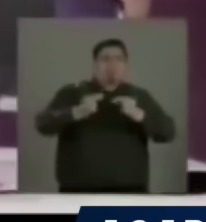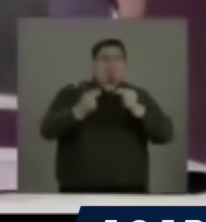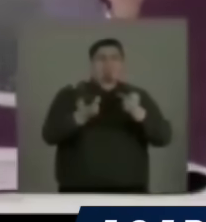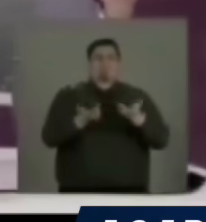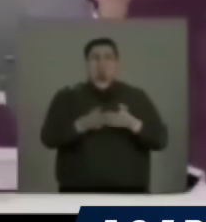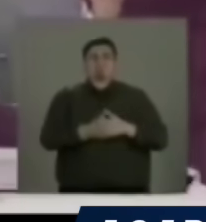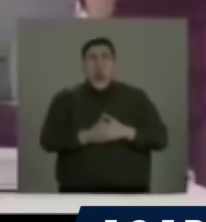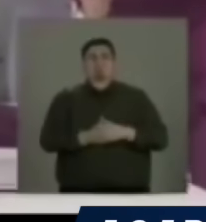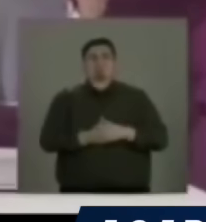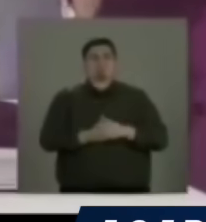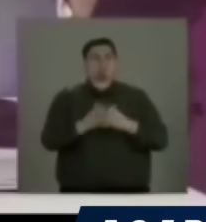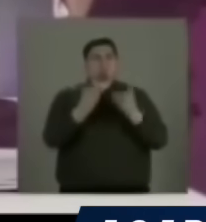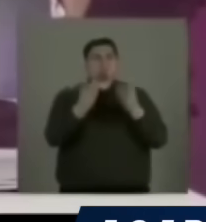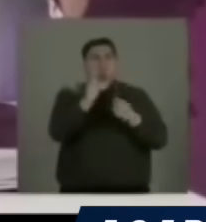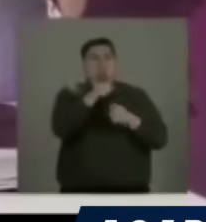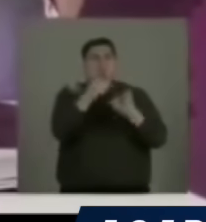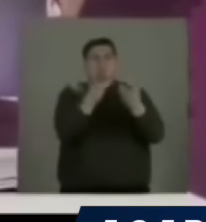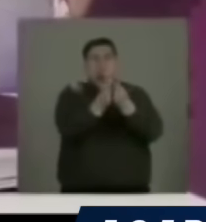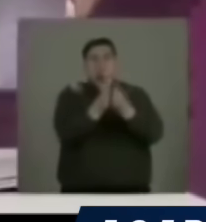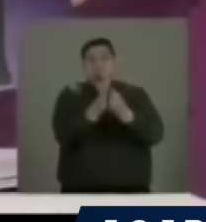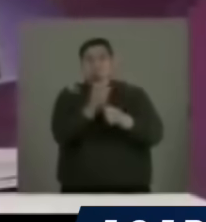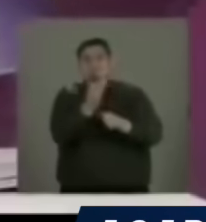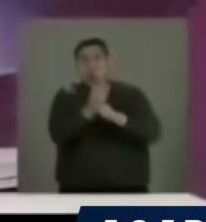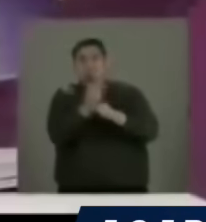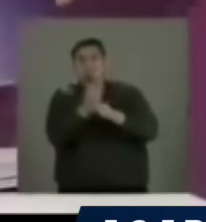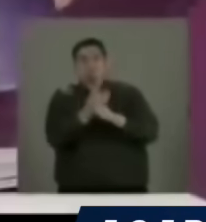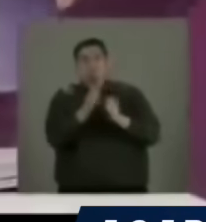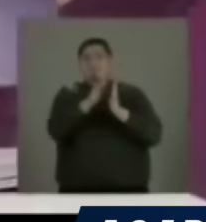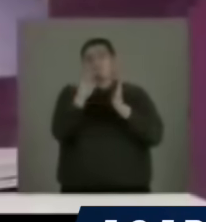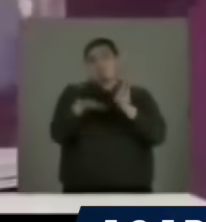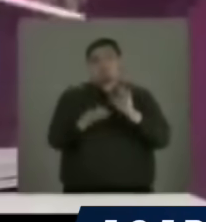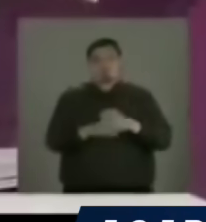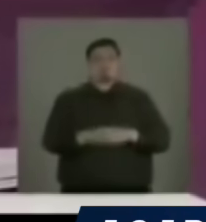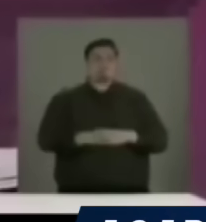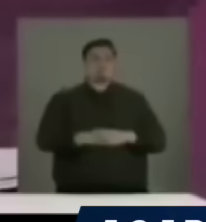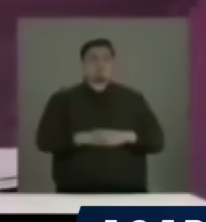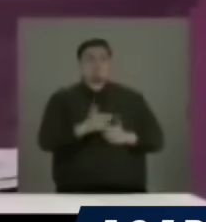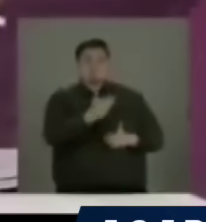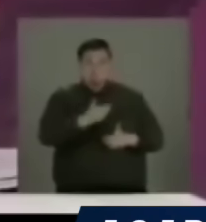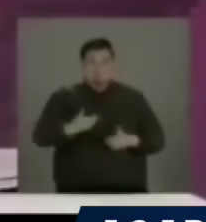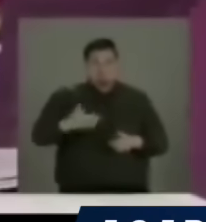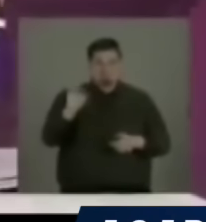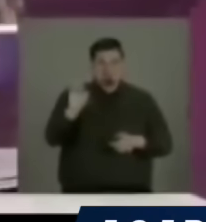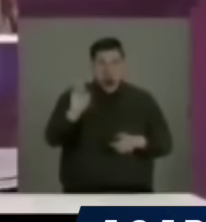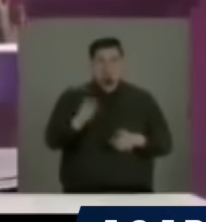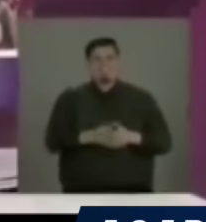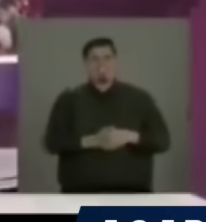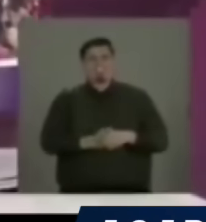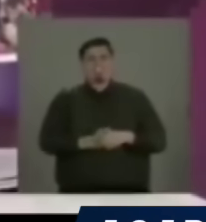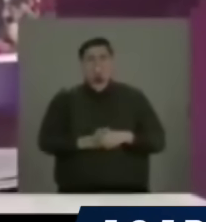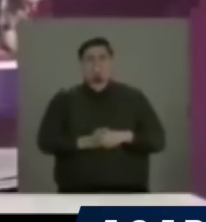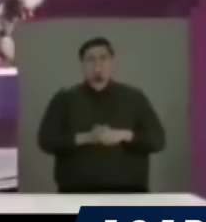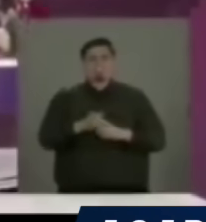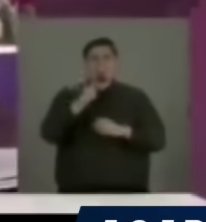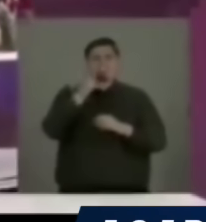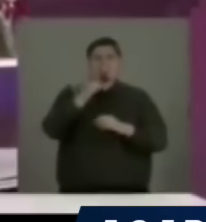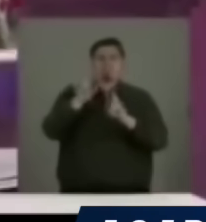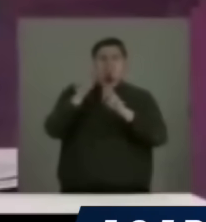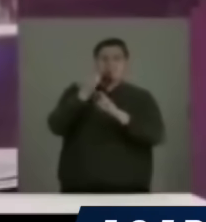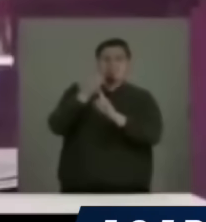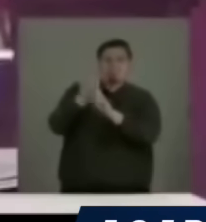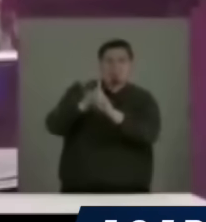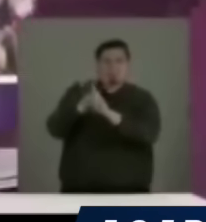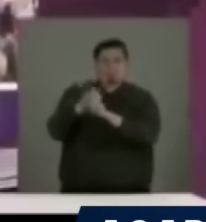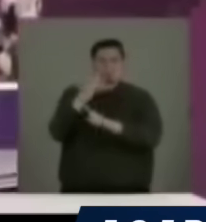galvez le llamaron la atención en Palacio Nacional y recordaron que este que siempre anda borracho es su candidato La candidata que hace equipo